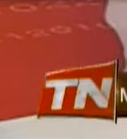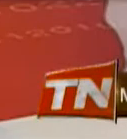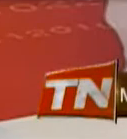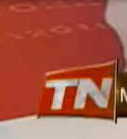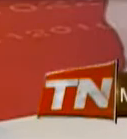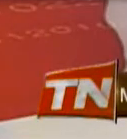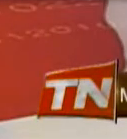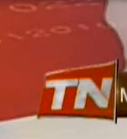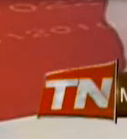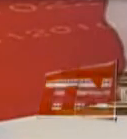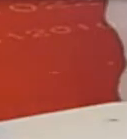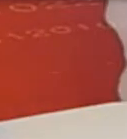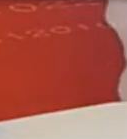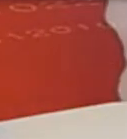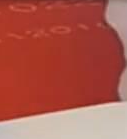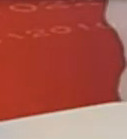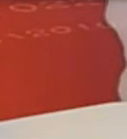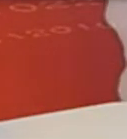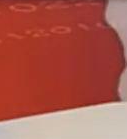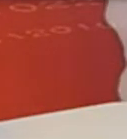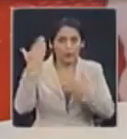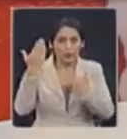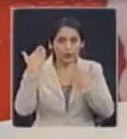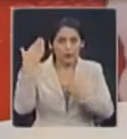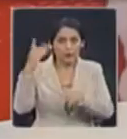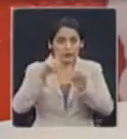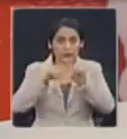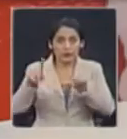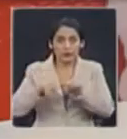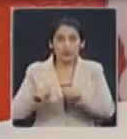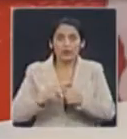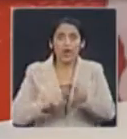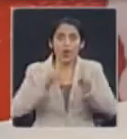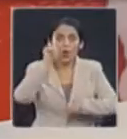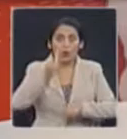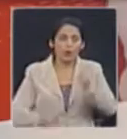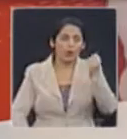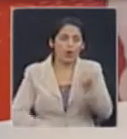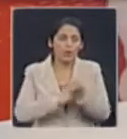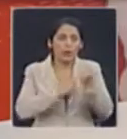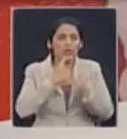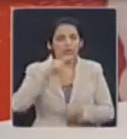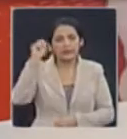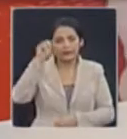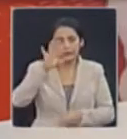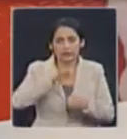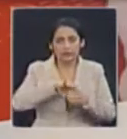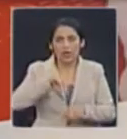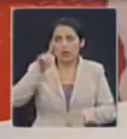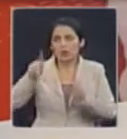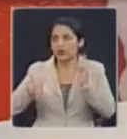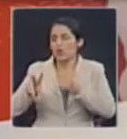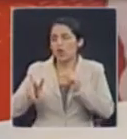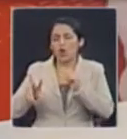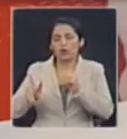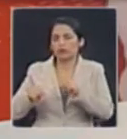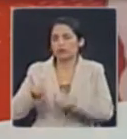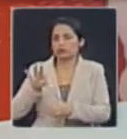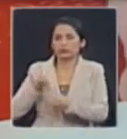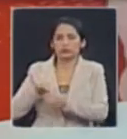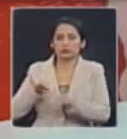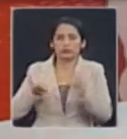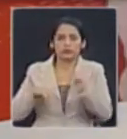diversos grupos políticos del país se aprestan a hacer la campaña por el sí y por el no en la consulta popular. Los asambleístas de